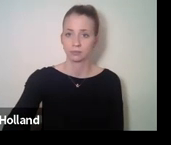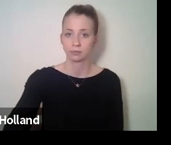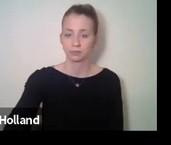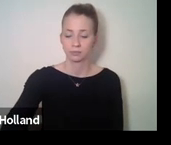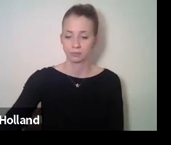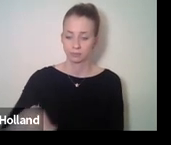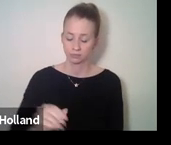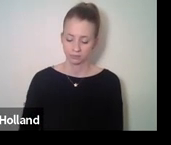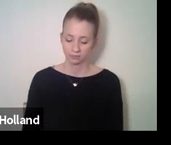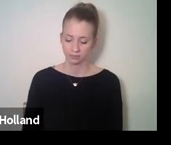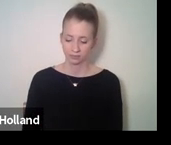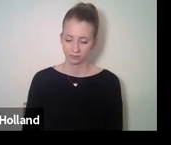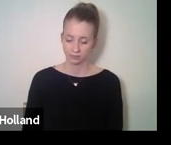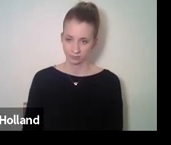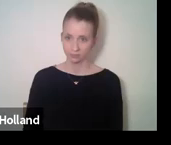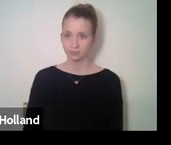info@rochestercommunitypower.com.